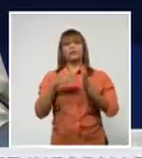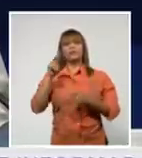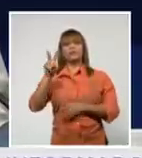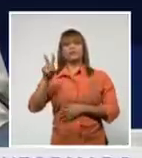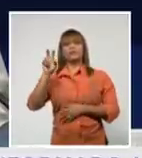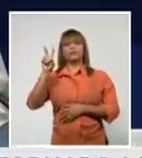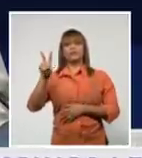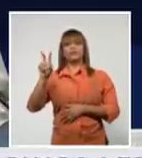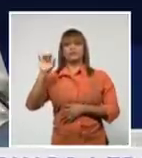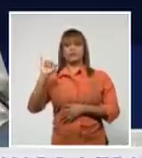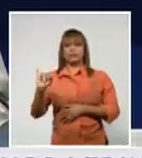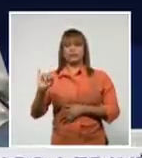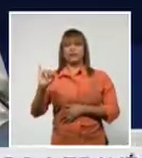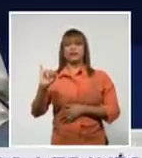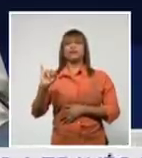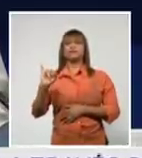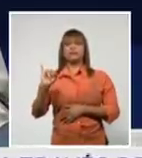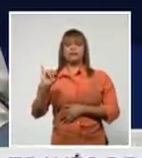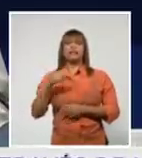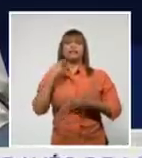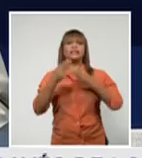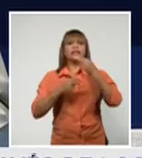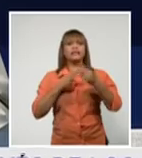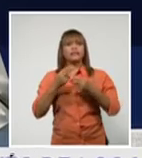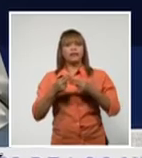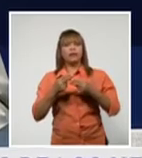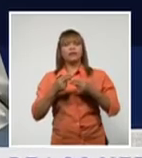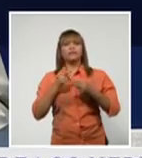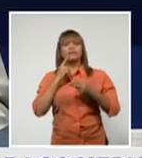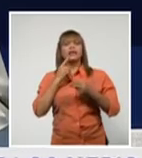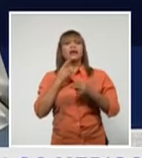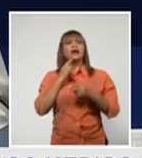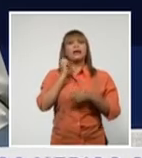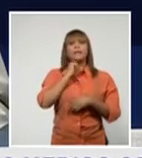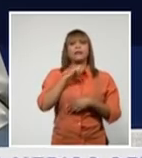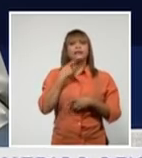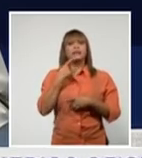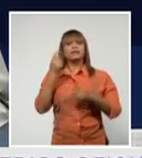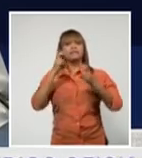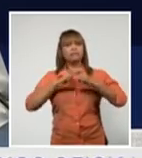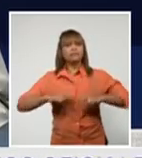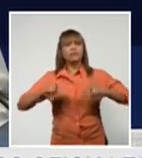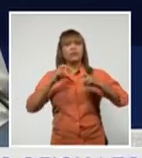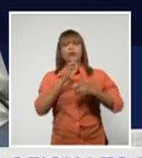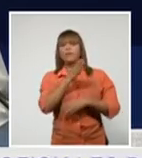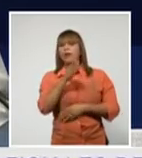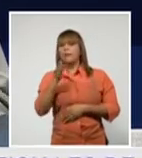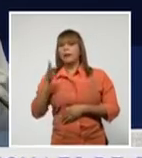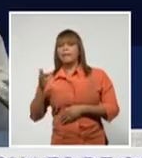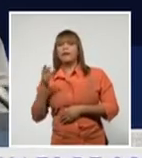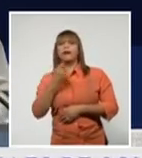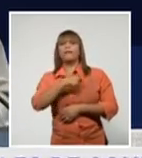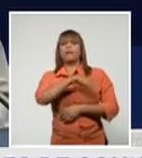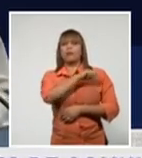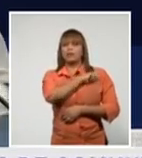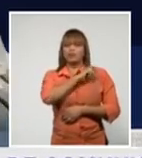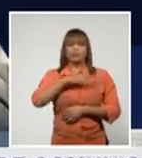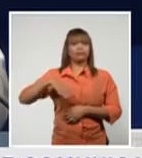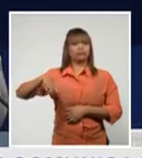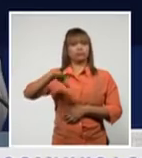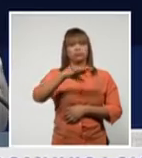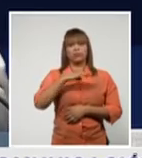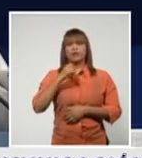4.226 muestras se realizaron. Además, se están haciendo estudios poblacionales en poblaciones de